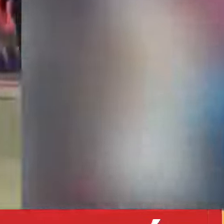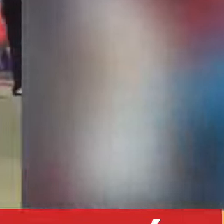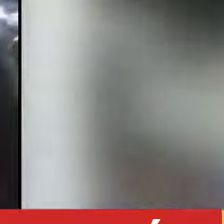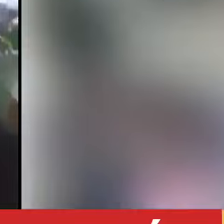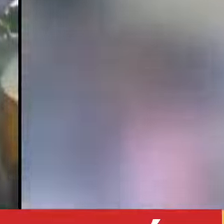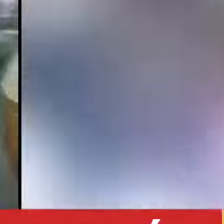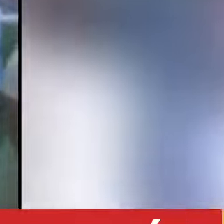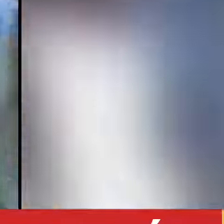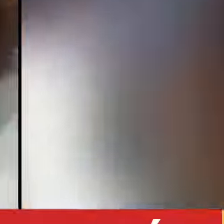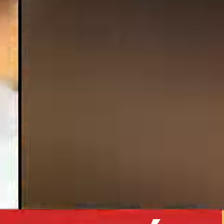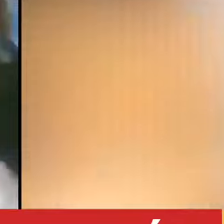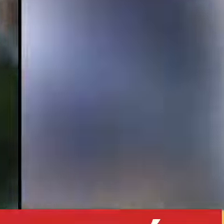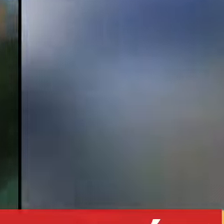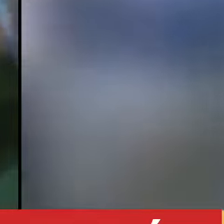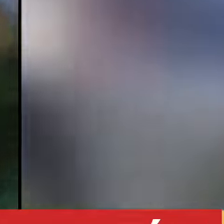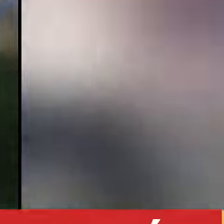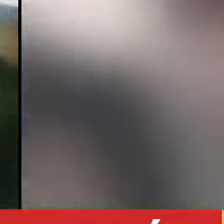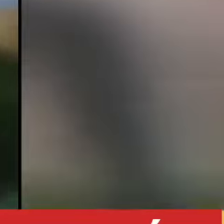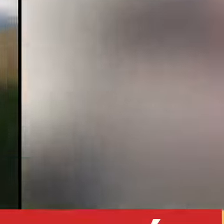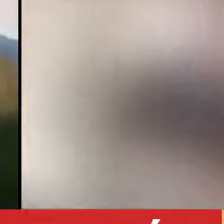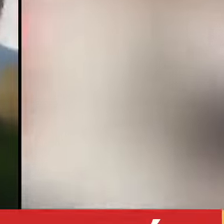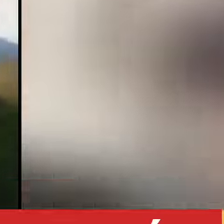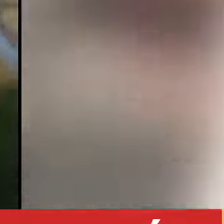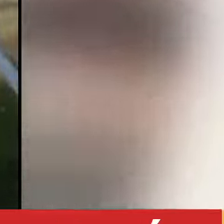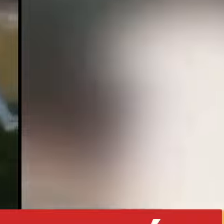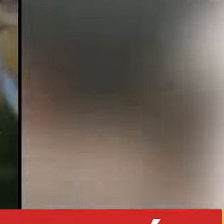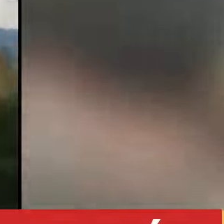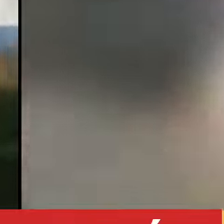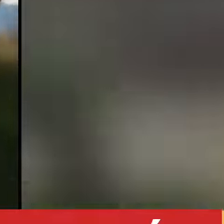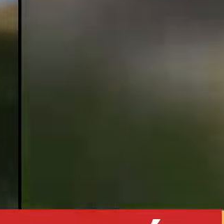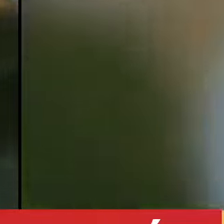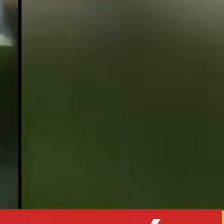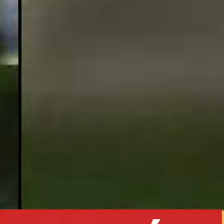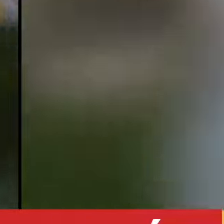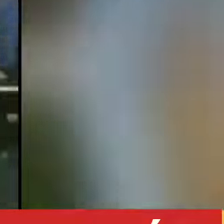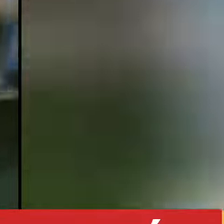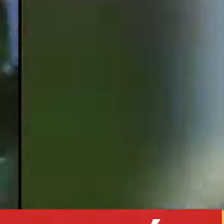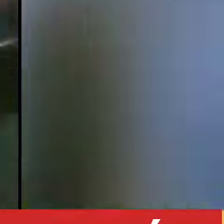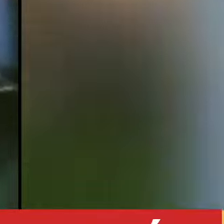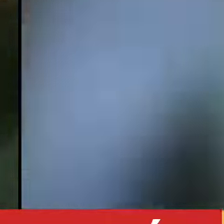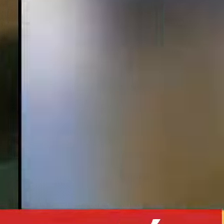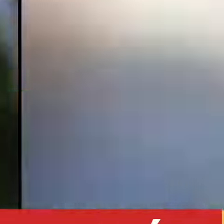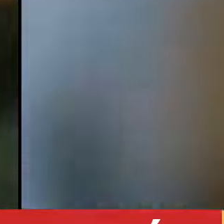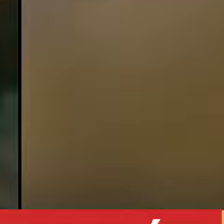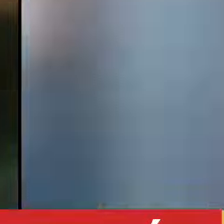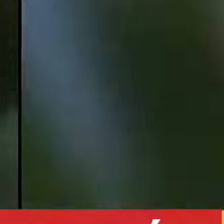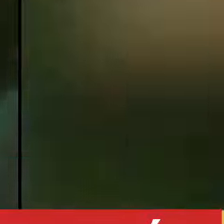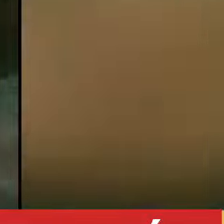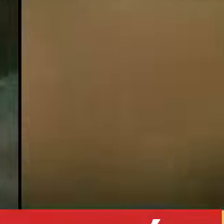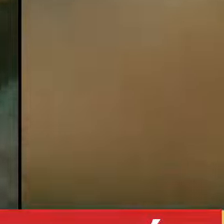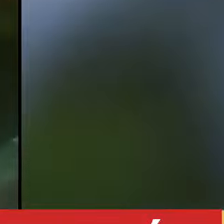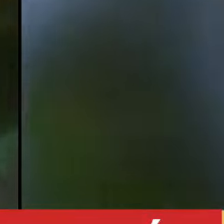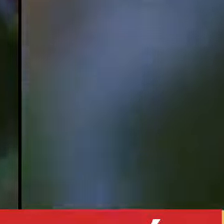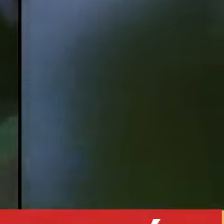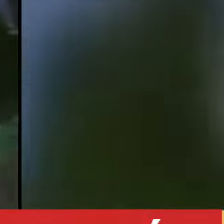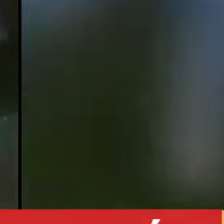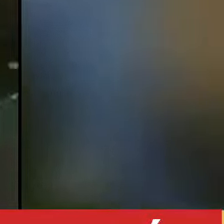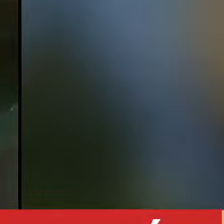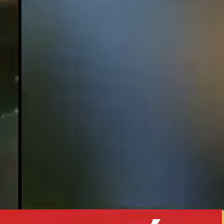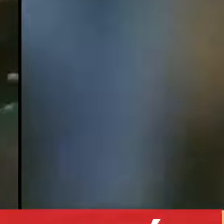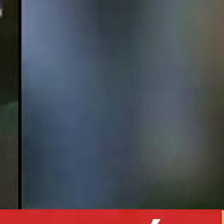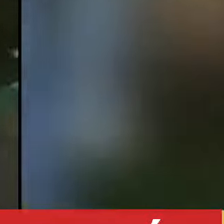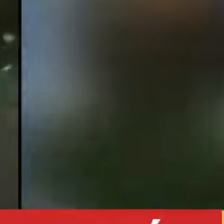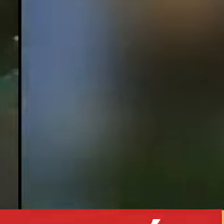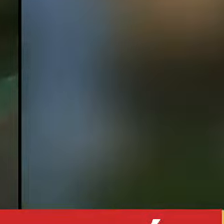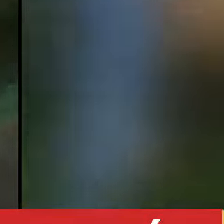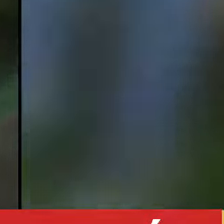también lo que dijo el presidente de la República respecto a que Chile no rompía relaciones con nadie, que esto era algo de manera unilateral de Venezuela,